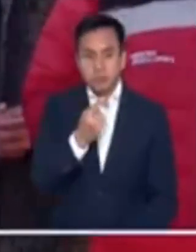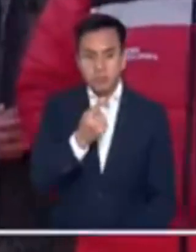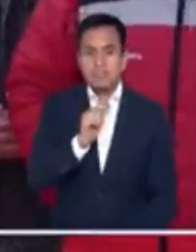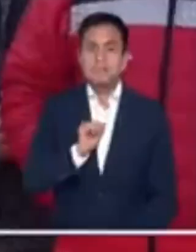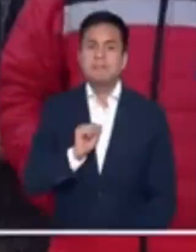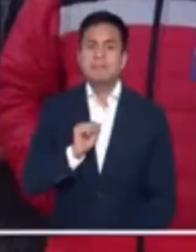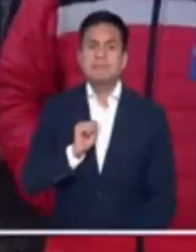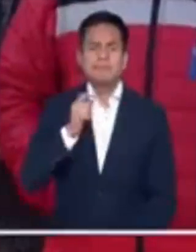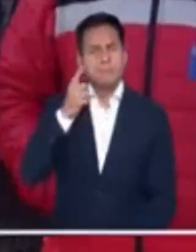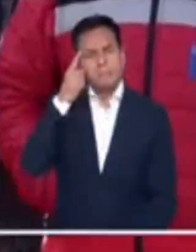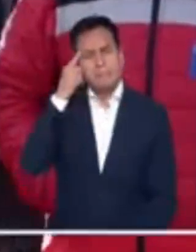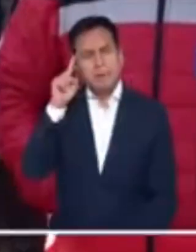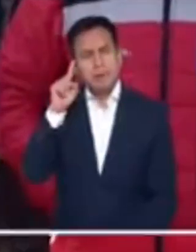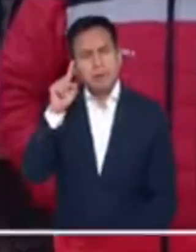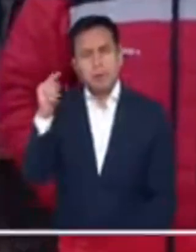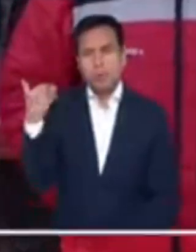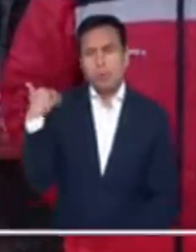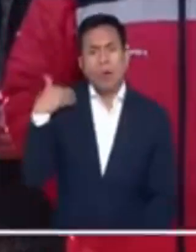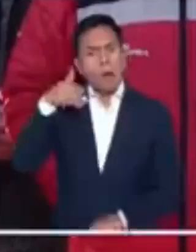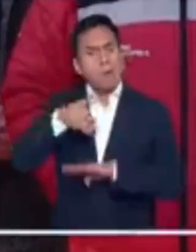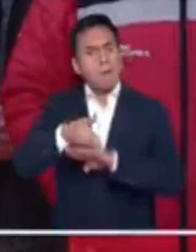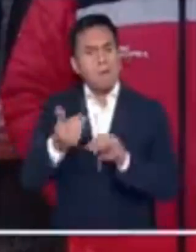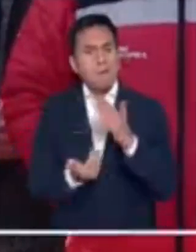pero lo que nos convoca esta mañana,